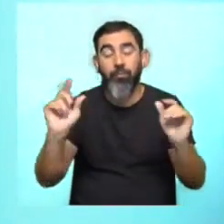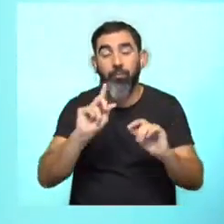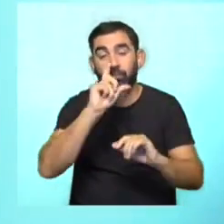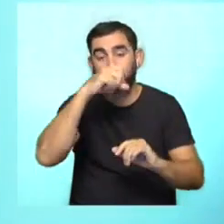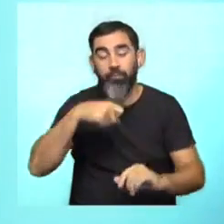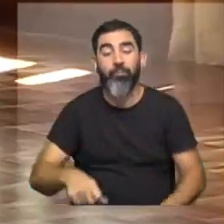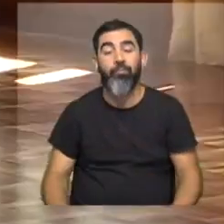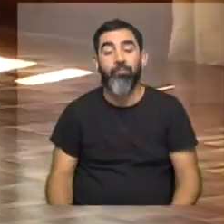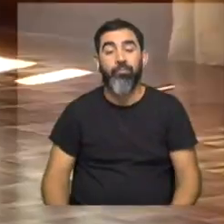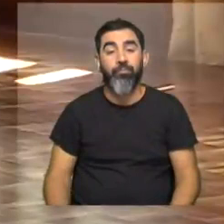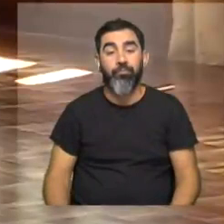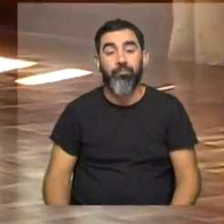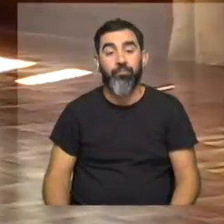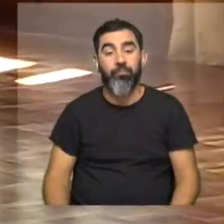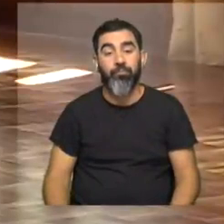Montevideo.